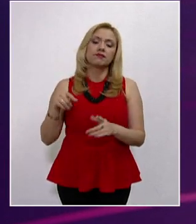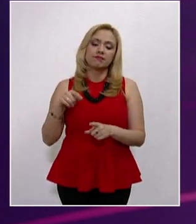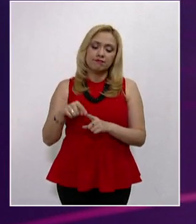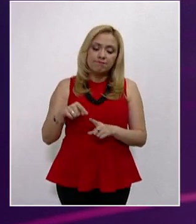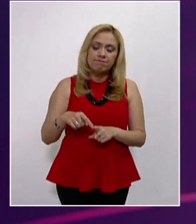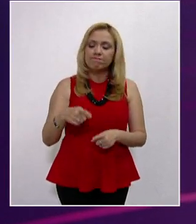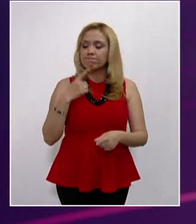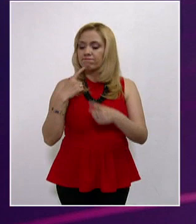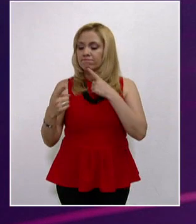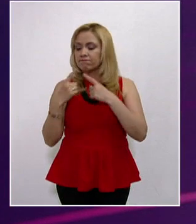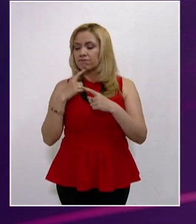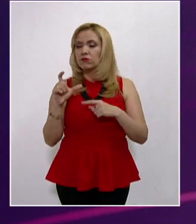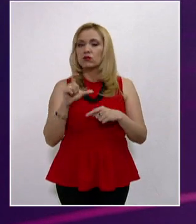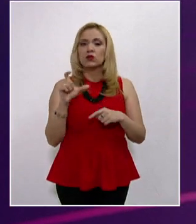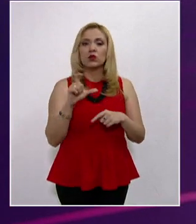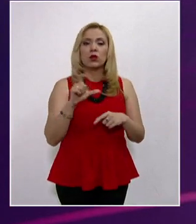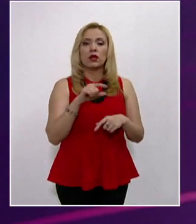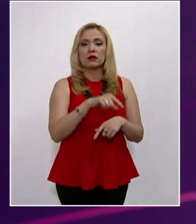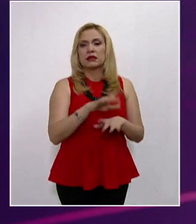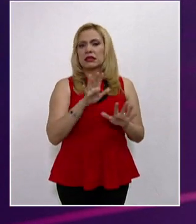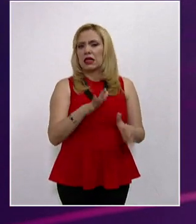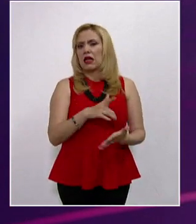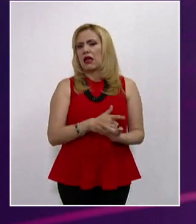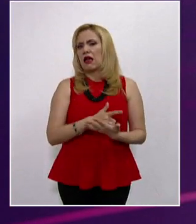penal cuando es un delito